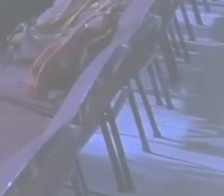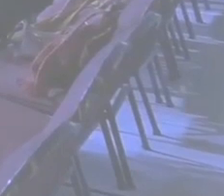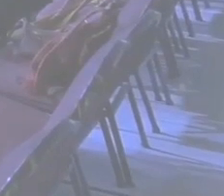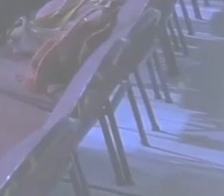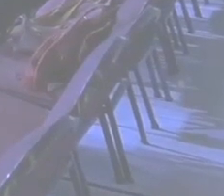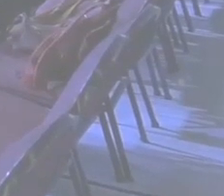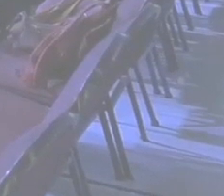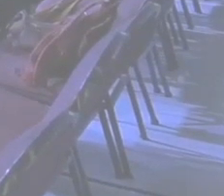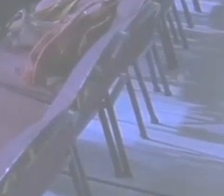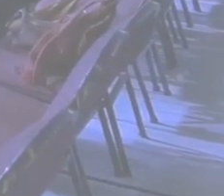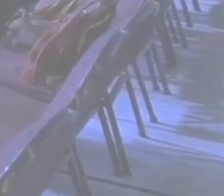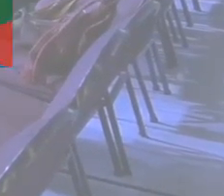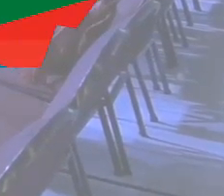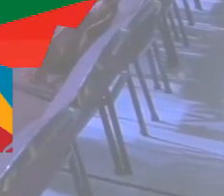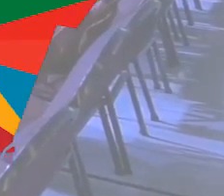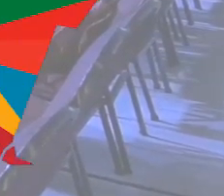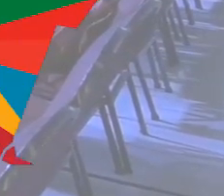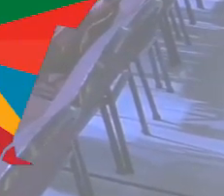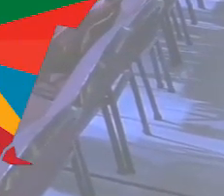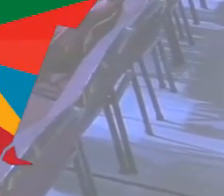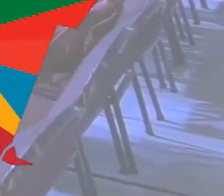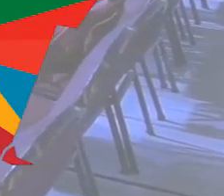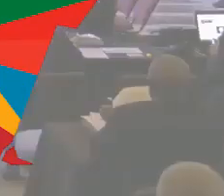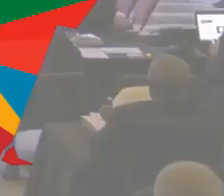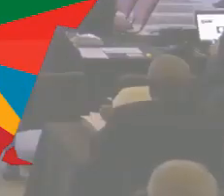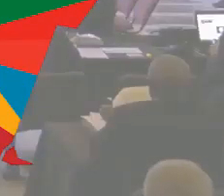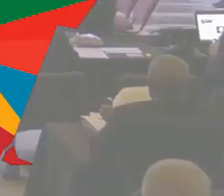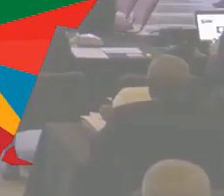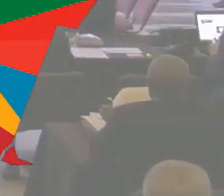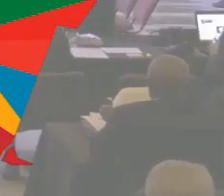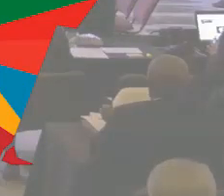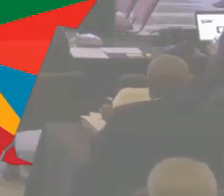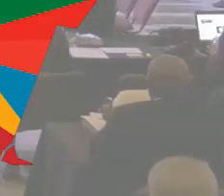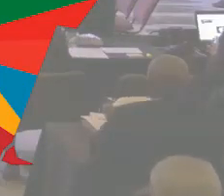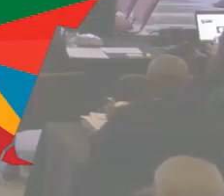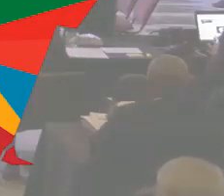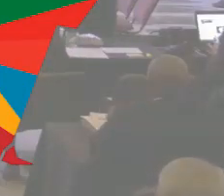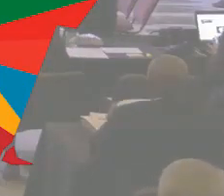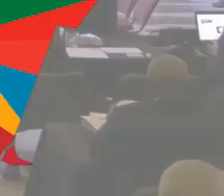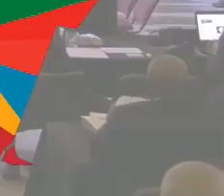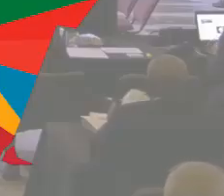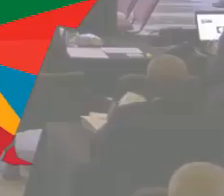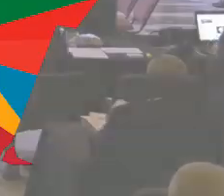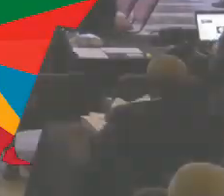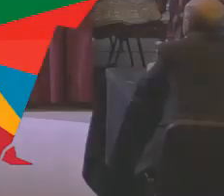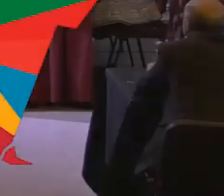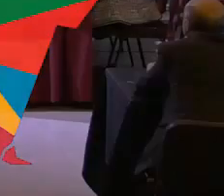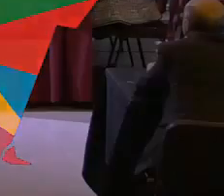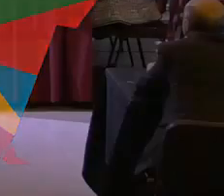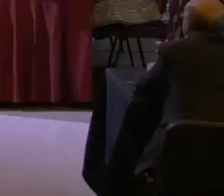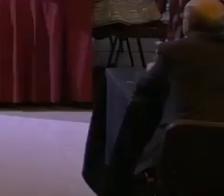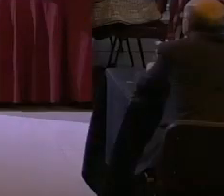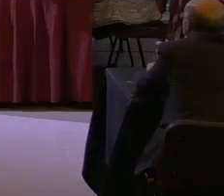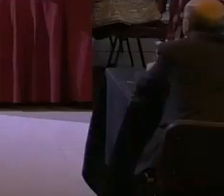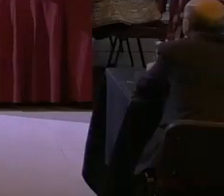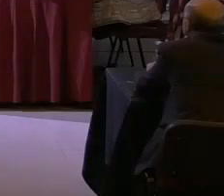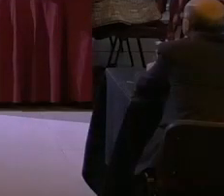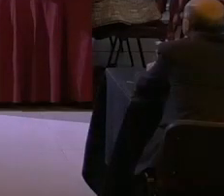De Ministros de Educación de América Latina y el Caribe. Cochabamba, Bolivia, 2018.